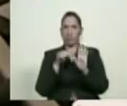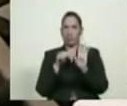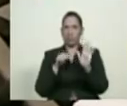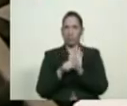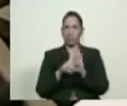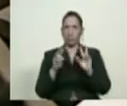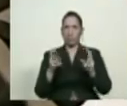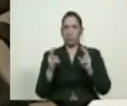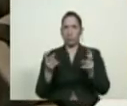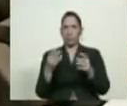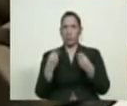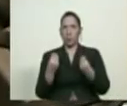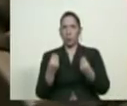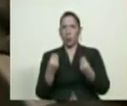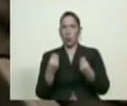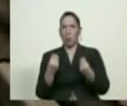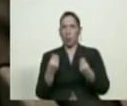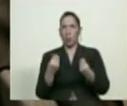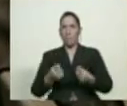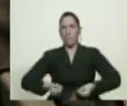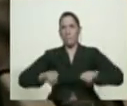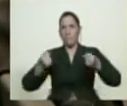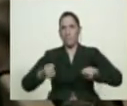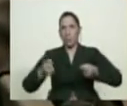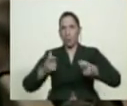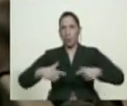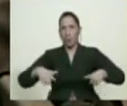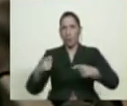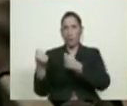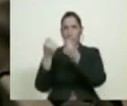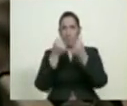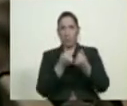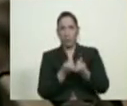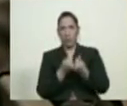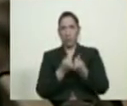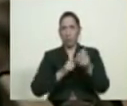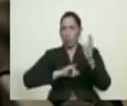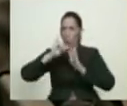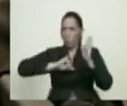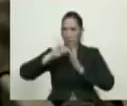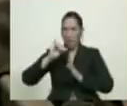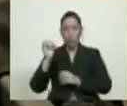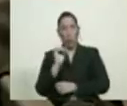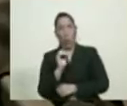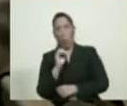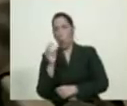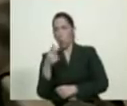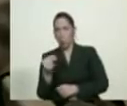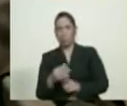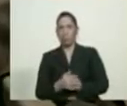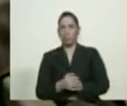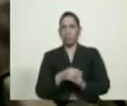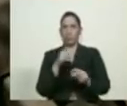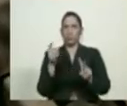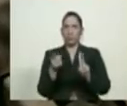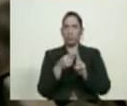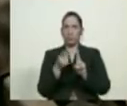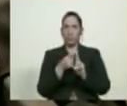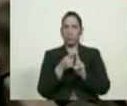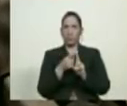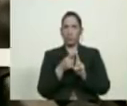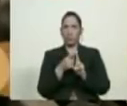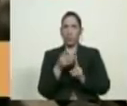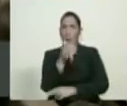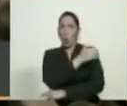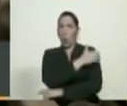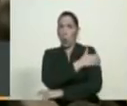de cómo reaccionó el mercado local en términos de precios. ¿Hubo aumento, no aumentaron? Eso por un lado. Y después, la oposición